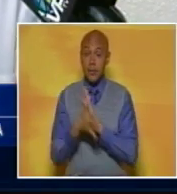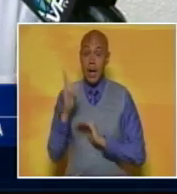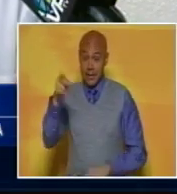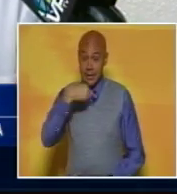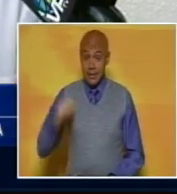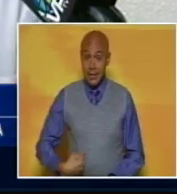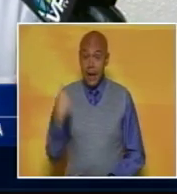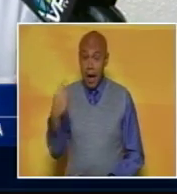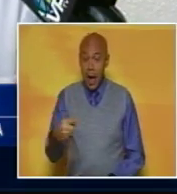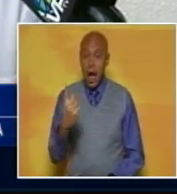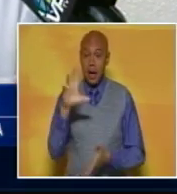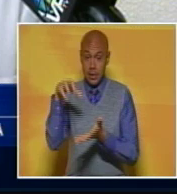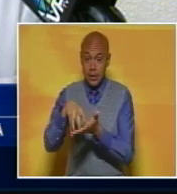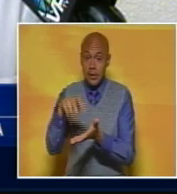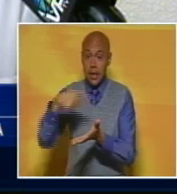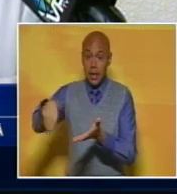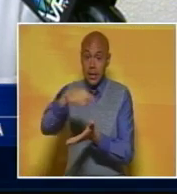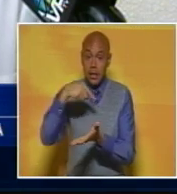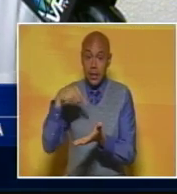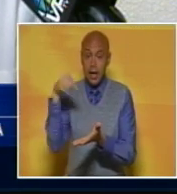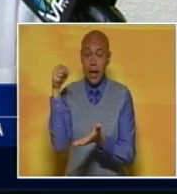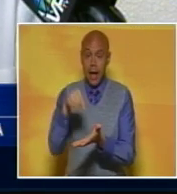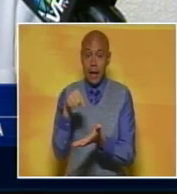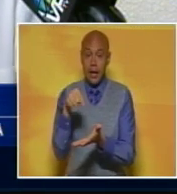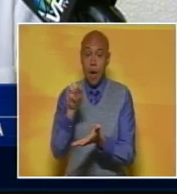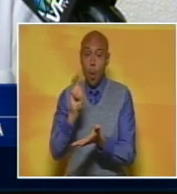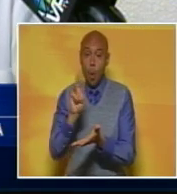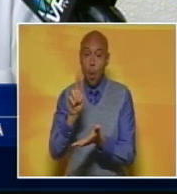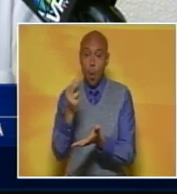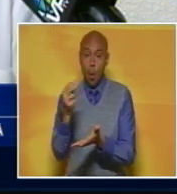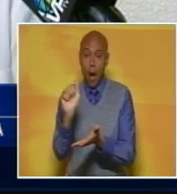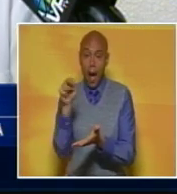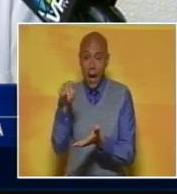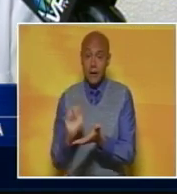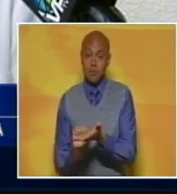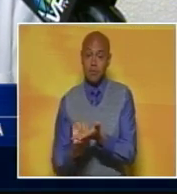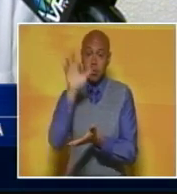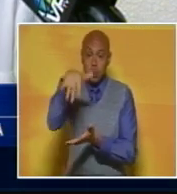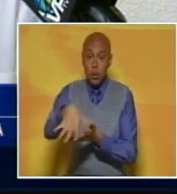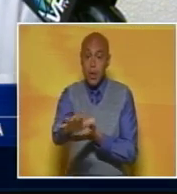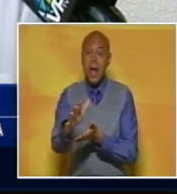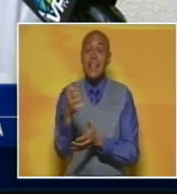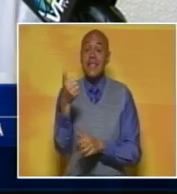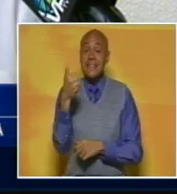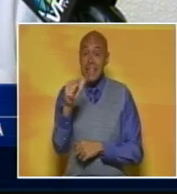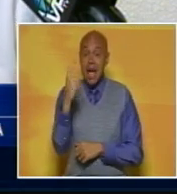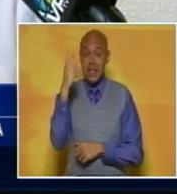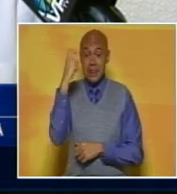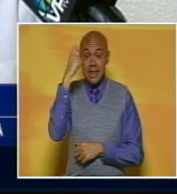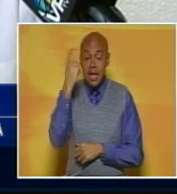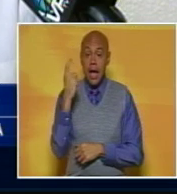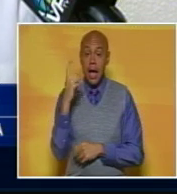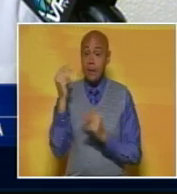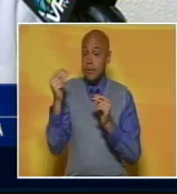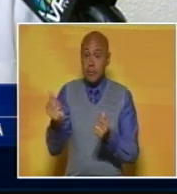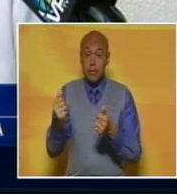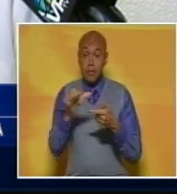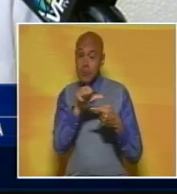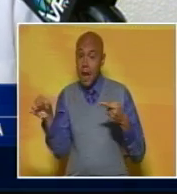allí en la población de Wuhan, en 10 días construyeron